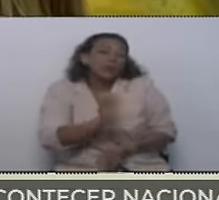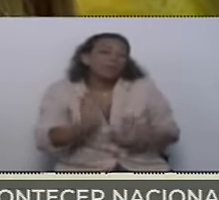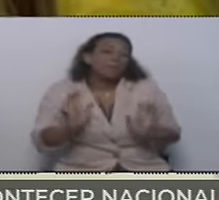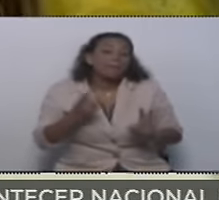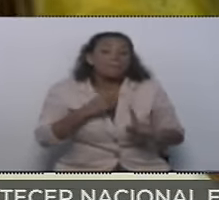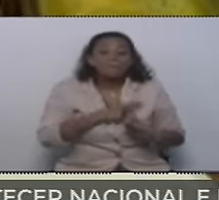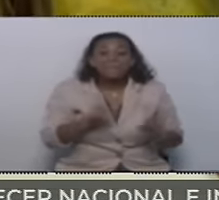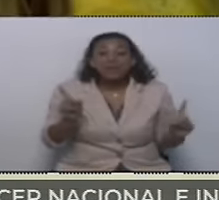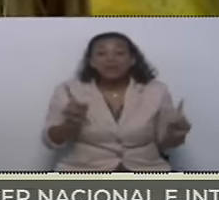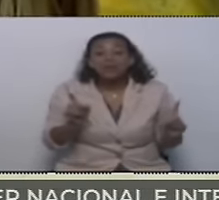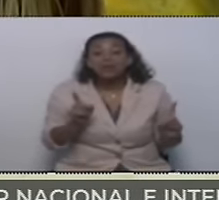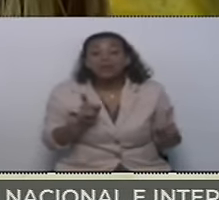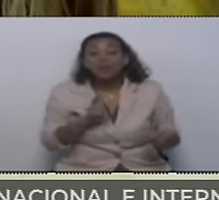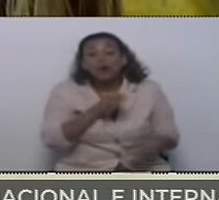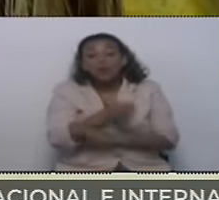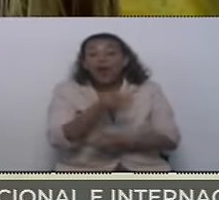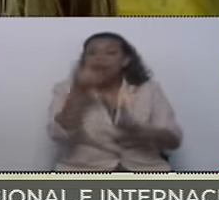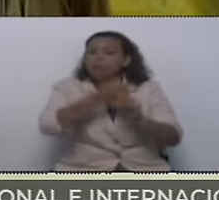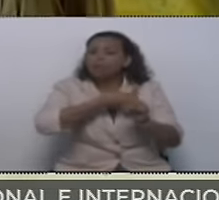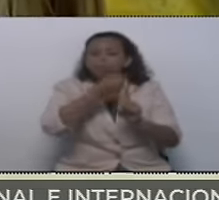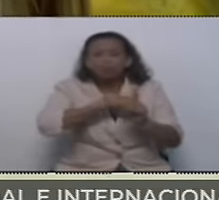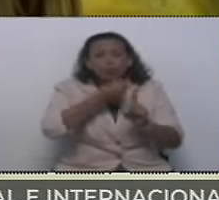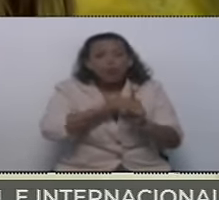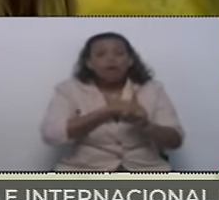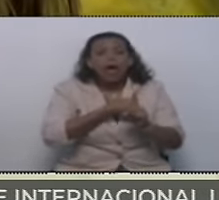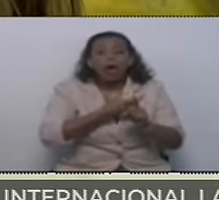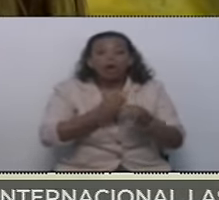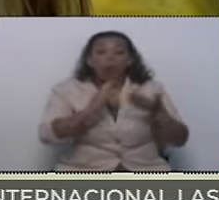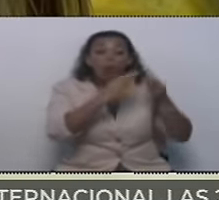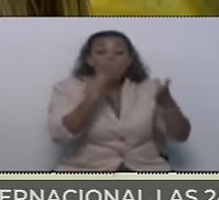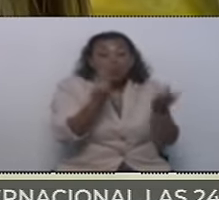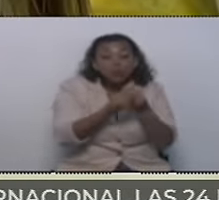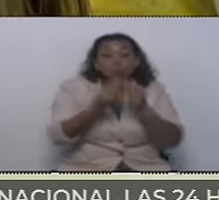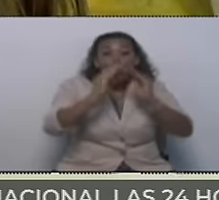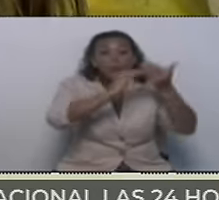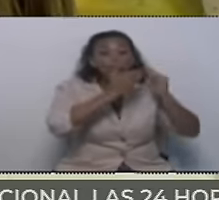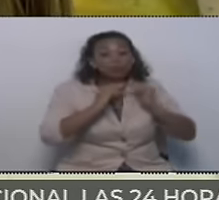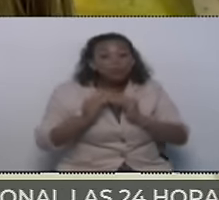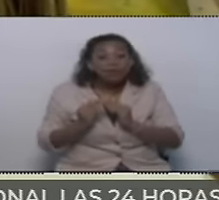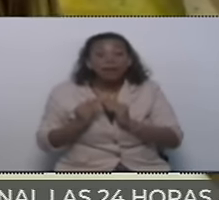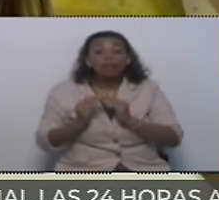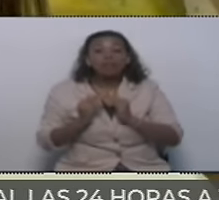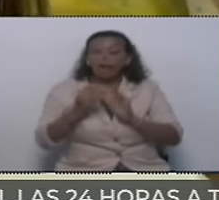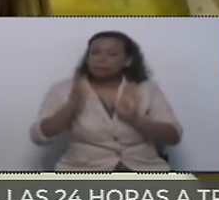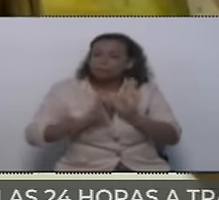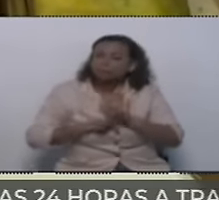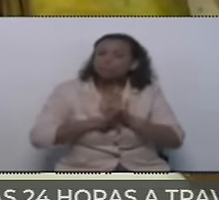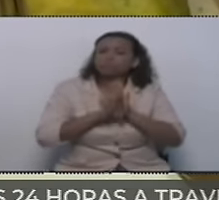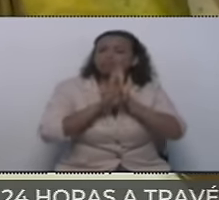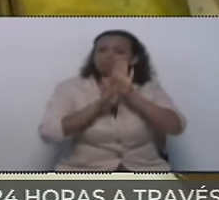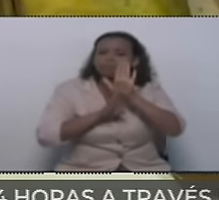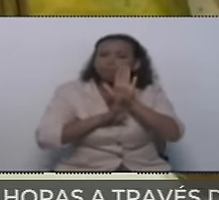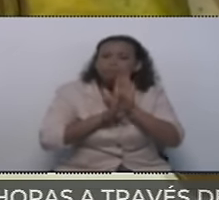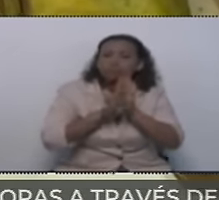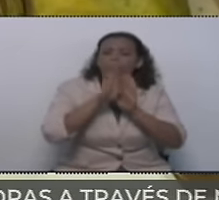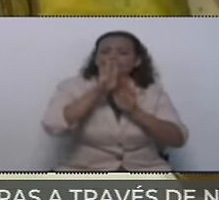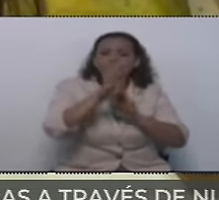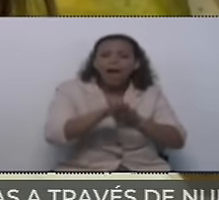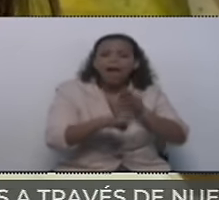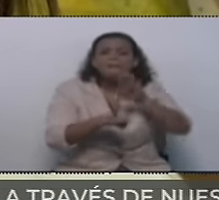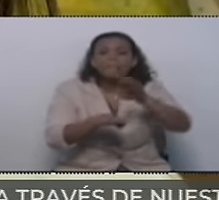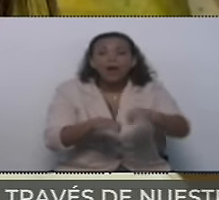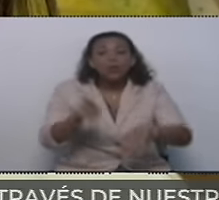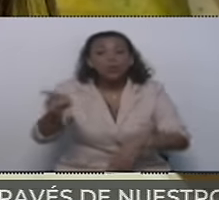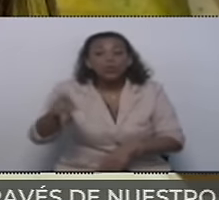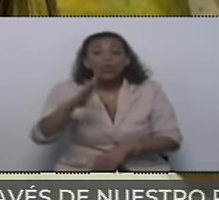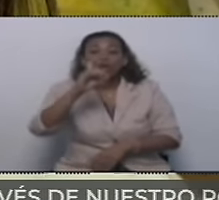bueno, estamos luchando con las comunas y vamos avanzando poco a poco. No había pensado eso,